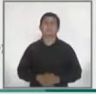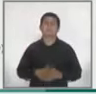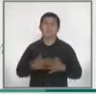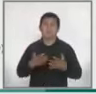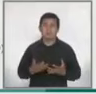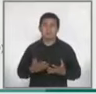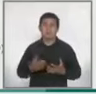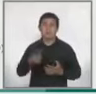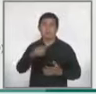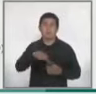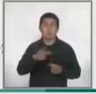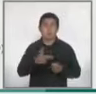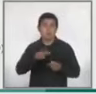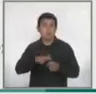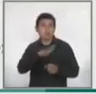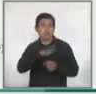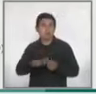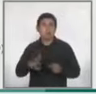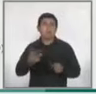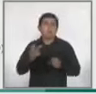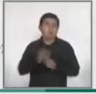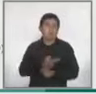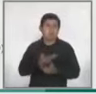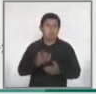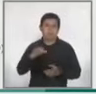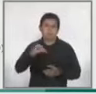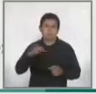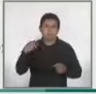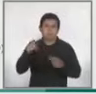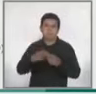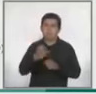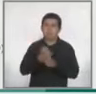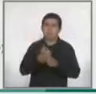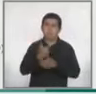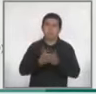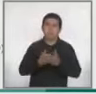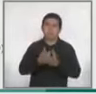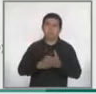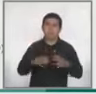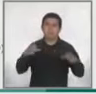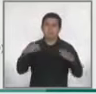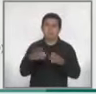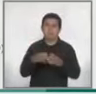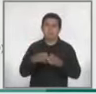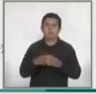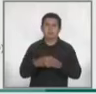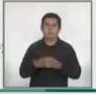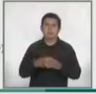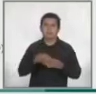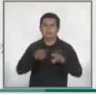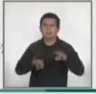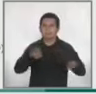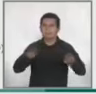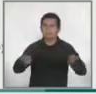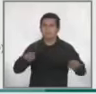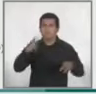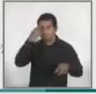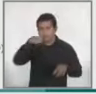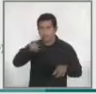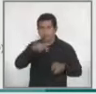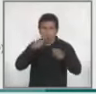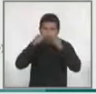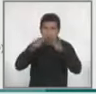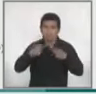Dentro de la ocupación hospitalaria, al corte del día de hoy, tenemos que del total de las camas destinadas para la atención